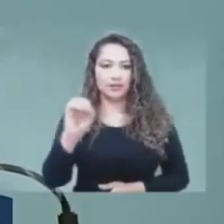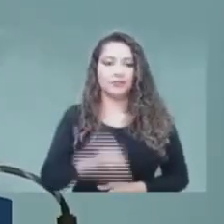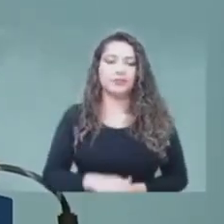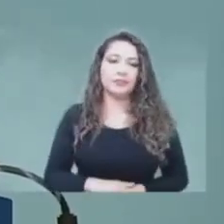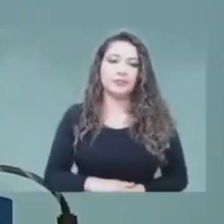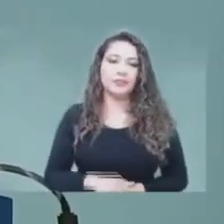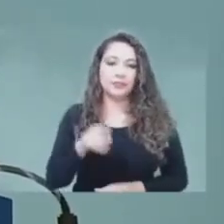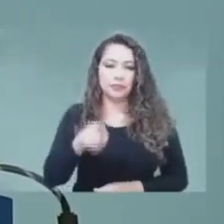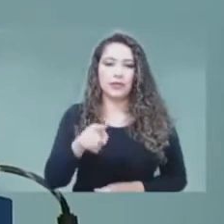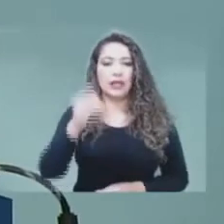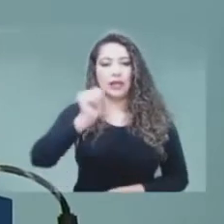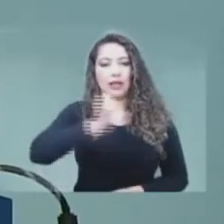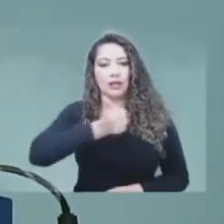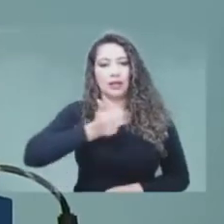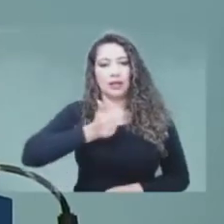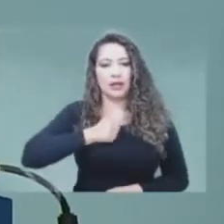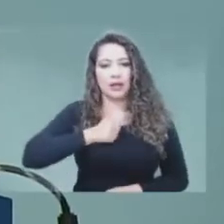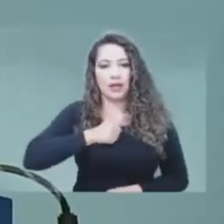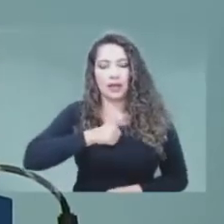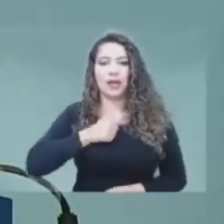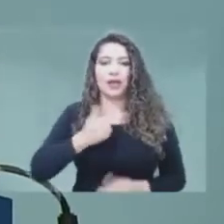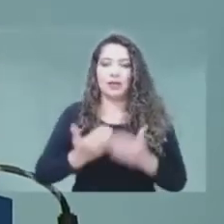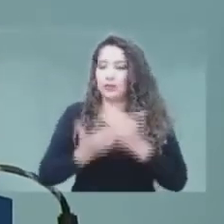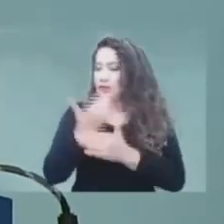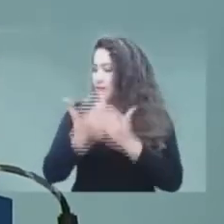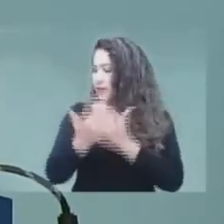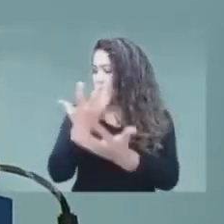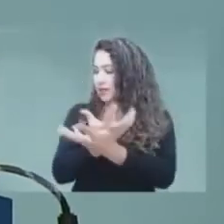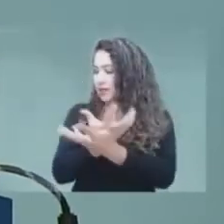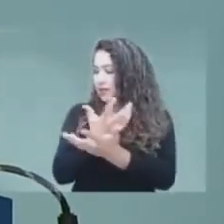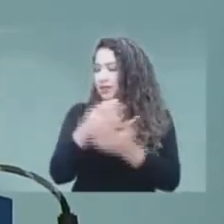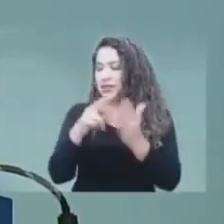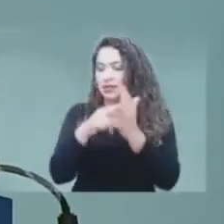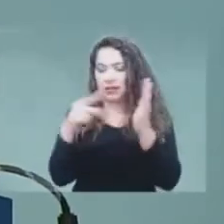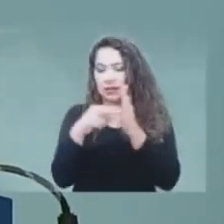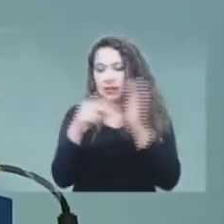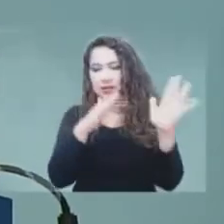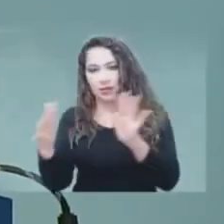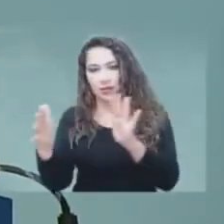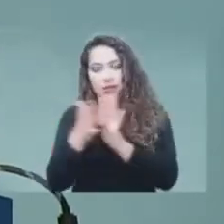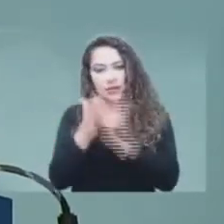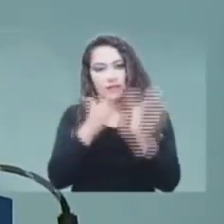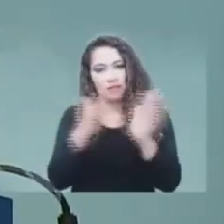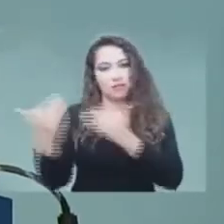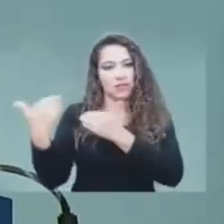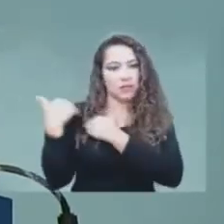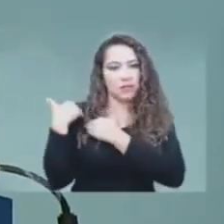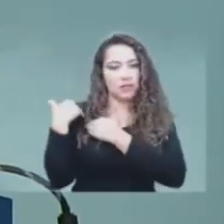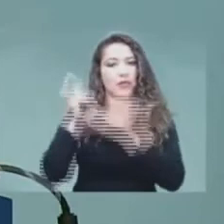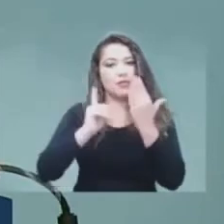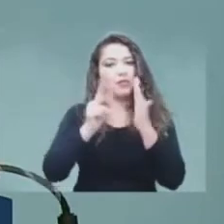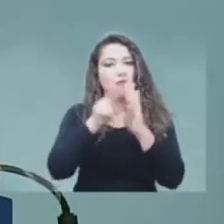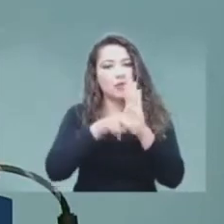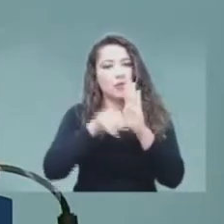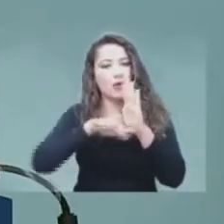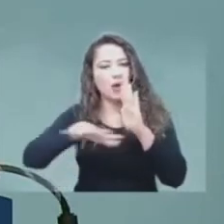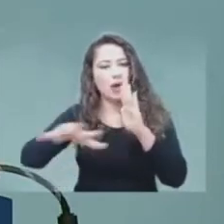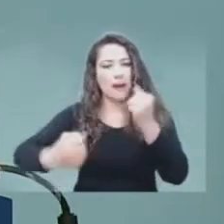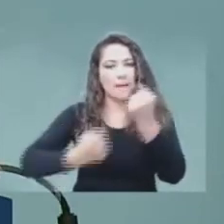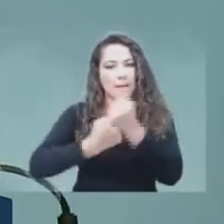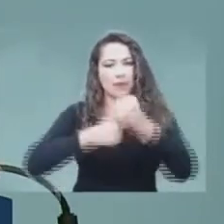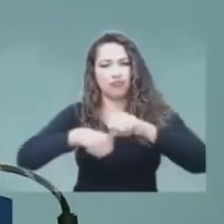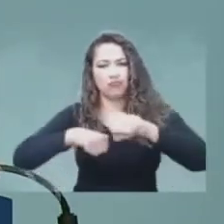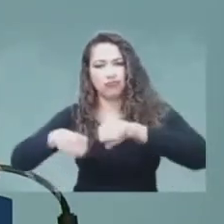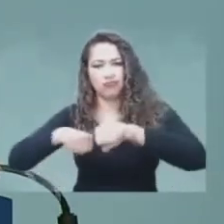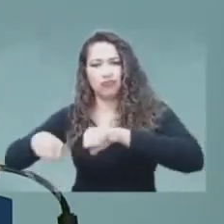Innovación, Ciencia y Desarrollo Económico. Es responsable de desarrollar políticas que apoyen la gestión automatizada del espectro y